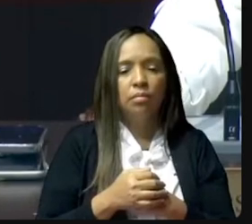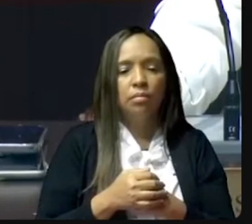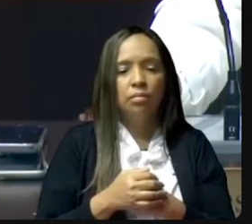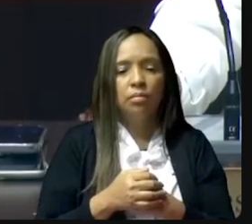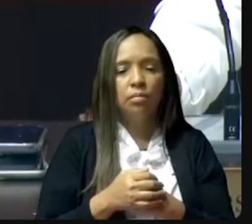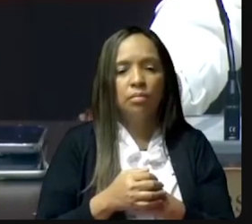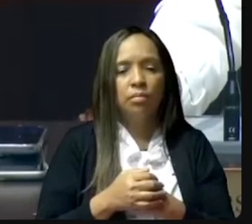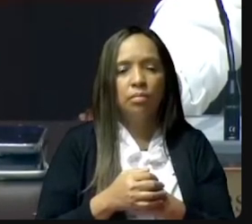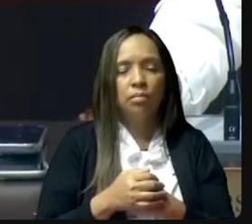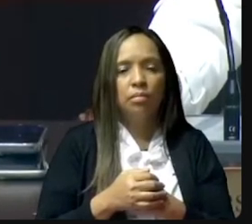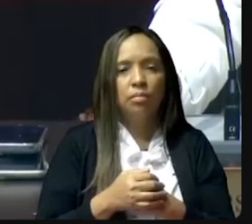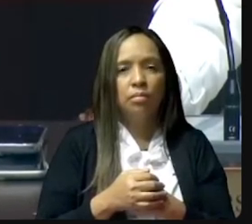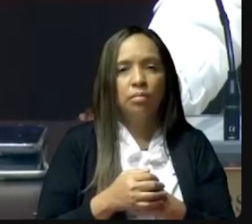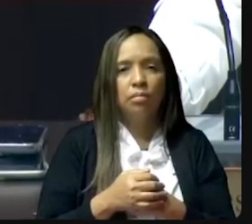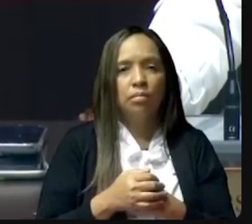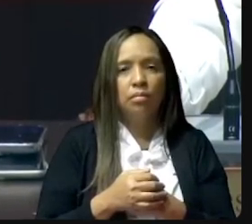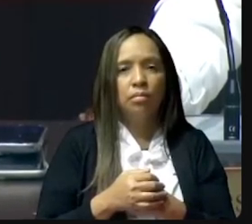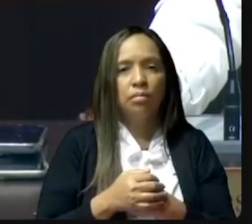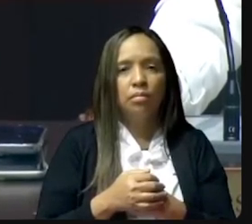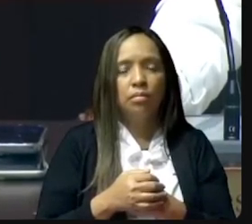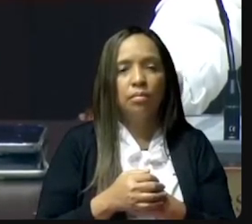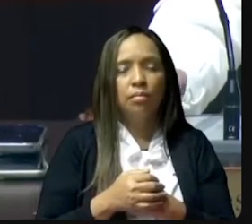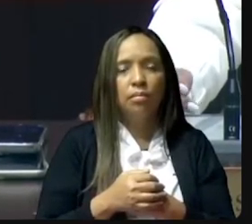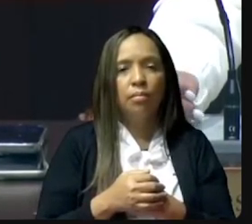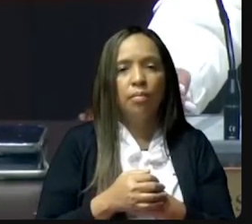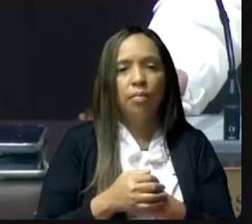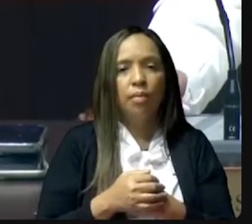eh sesiones entonces